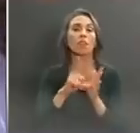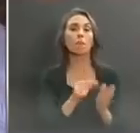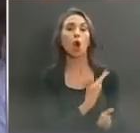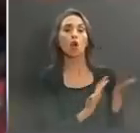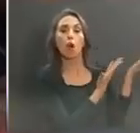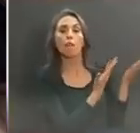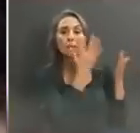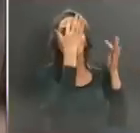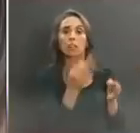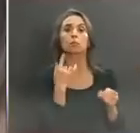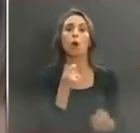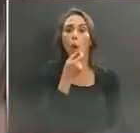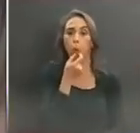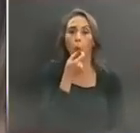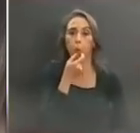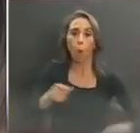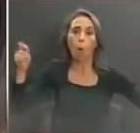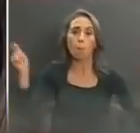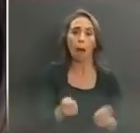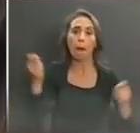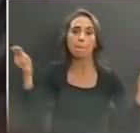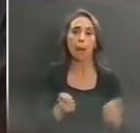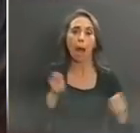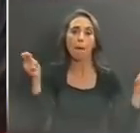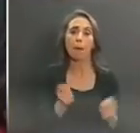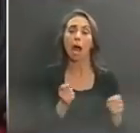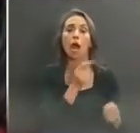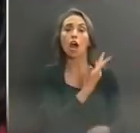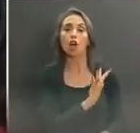acción aquí? No sé, yo creo que el gobierno